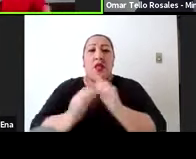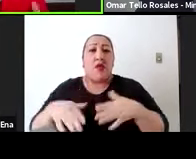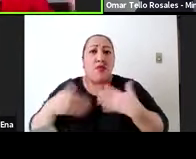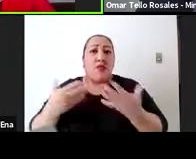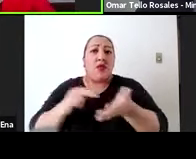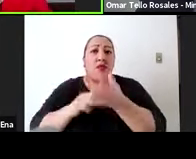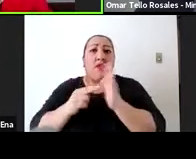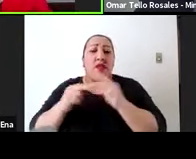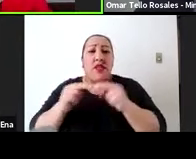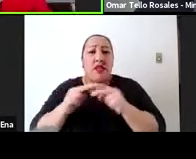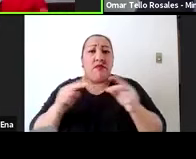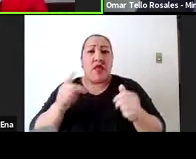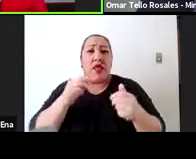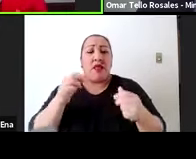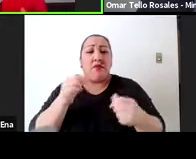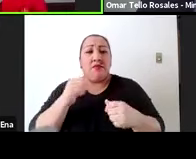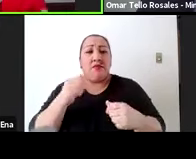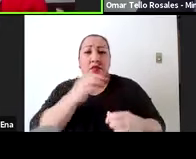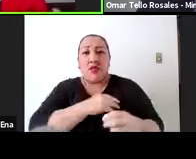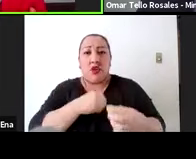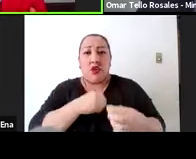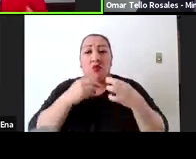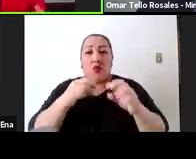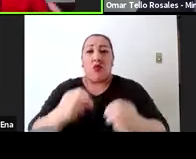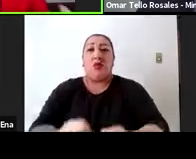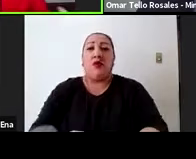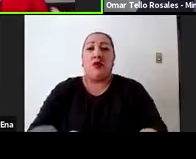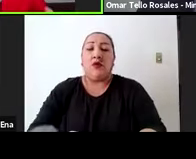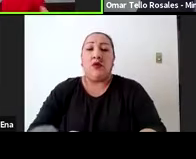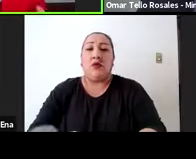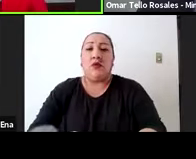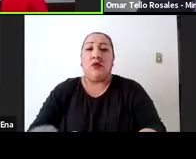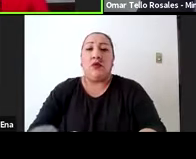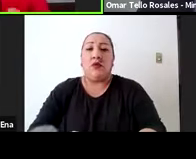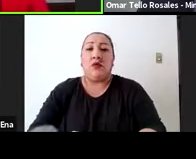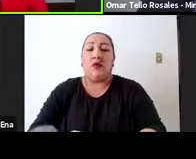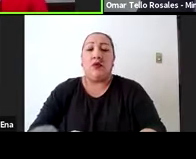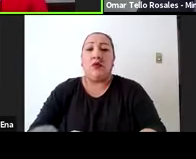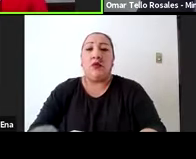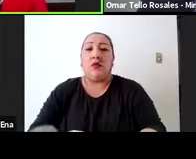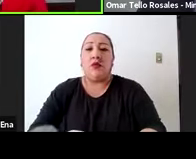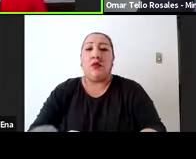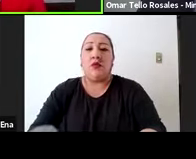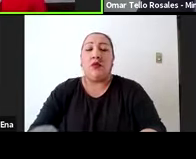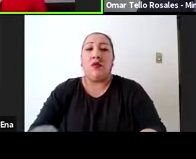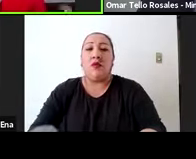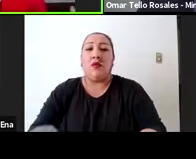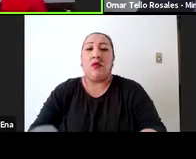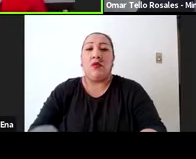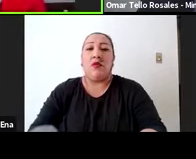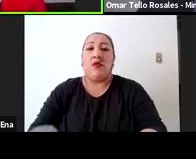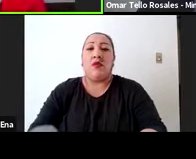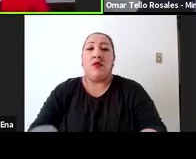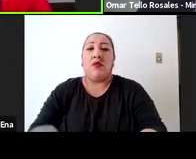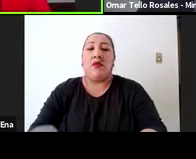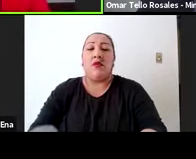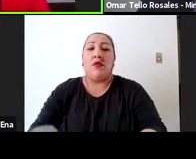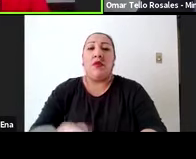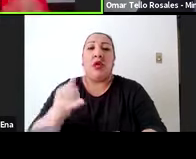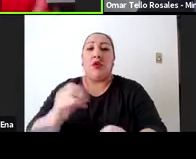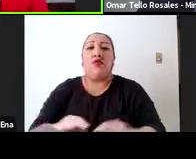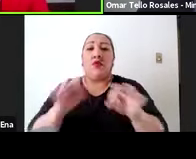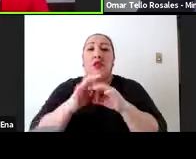nivel del Ministerio Público, del Poder Judicial, de la Policía, de la Procuraduría, haya un intercambio efectivo de información. A